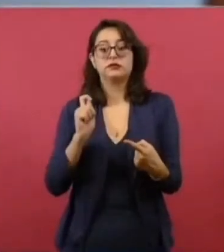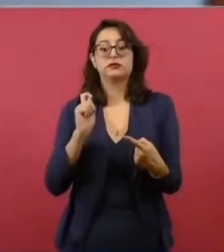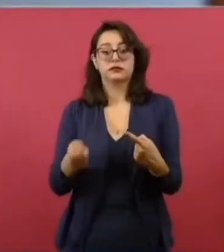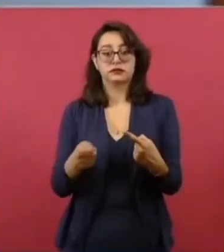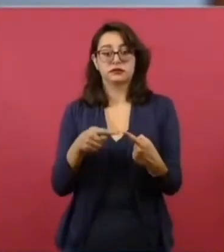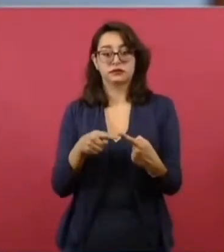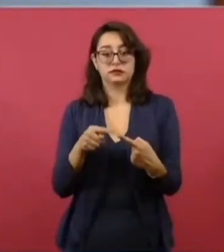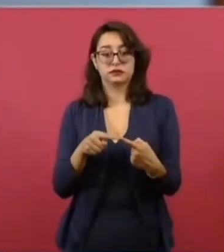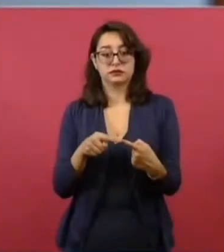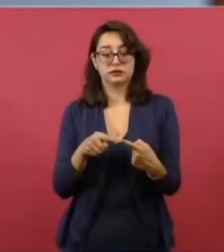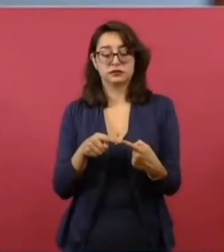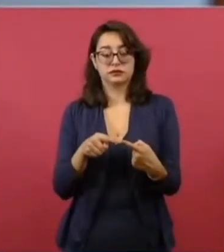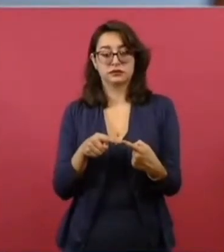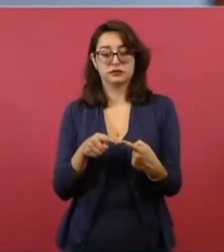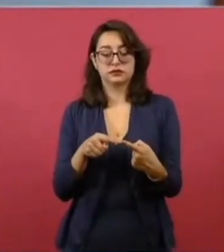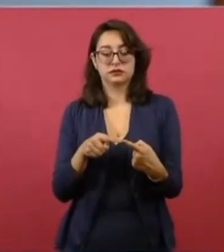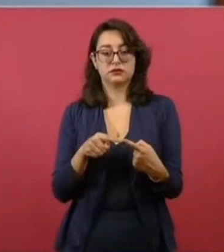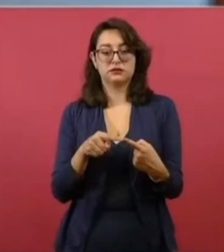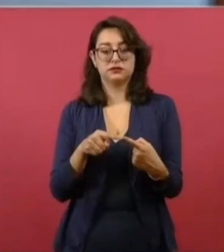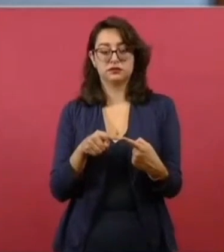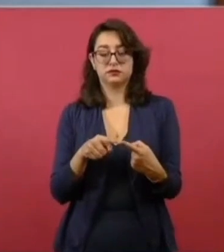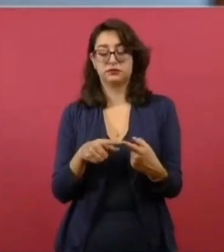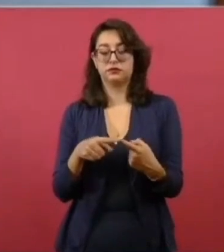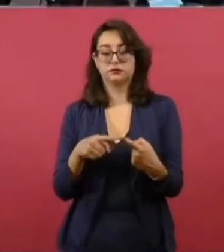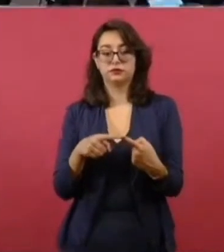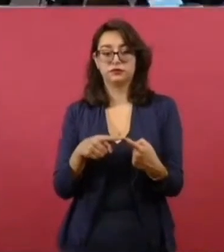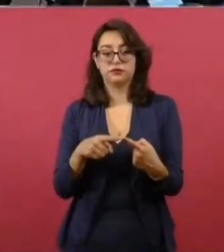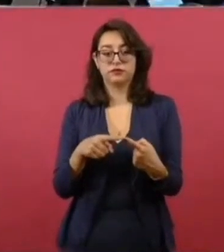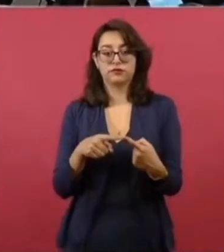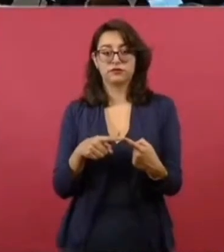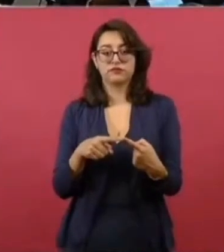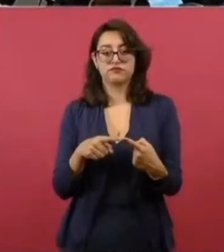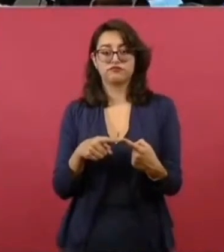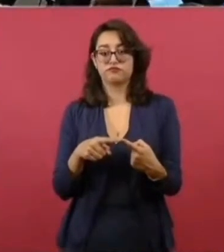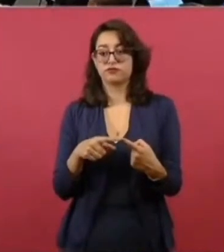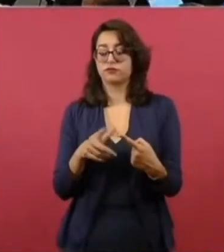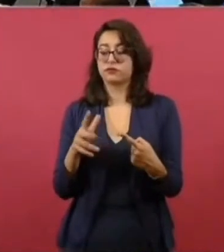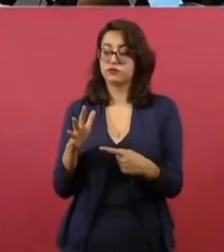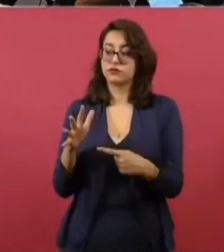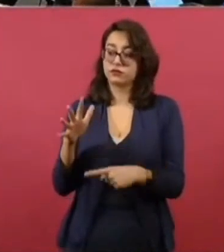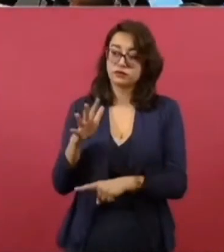considerar que si se pretende cambiar una realidad